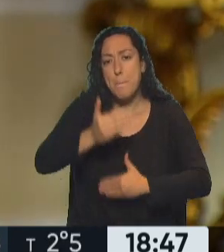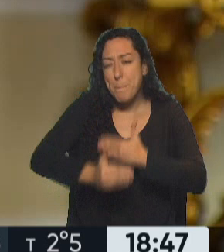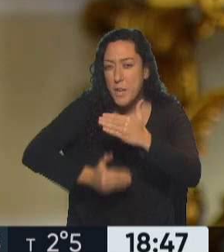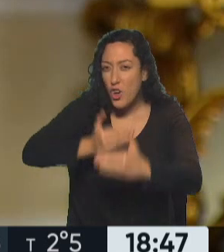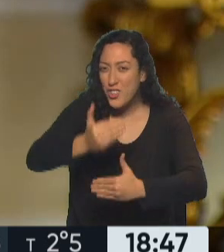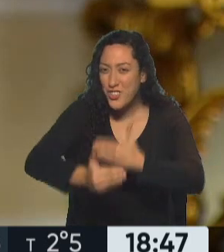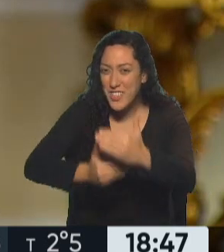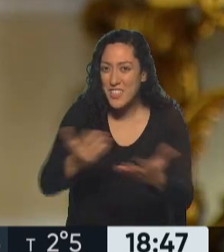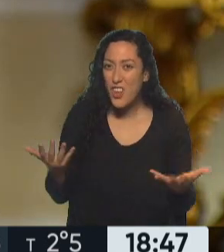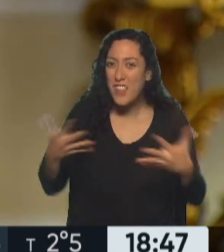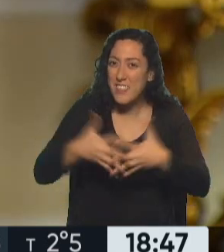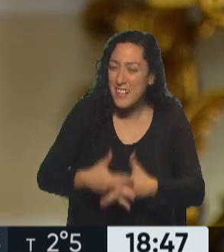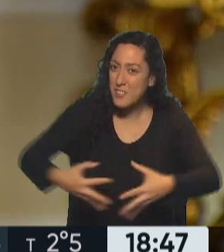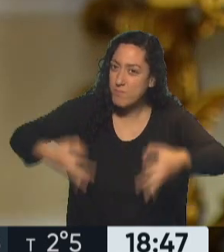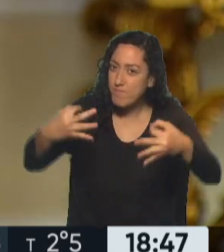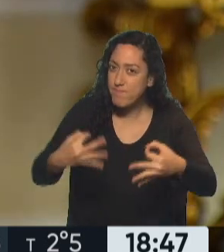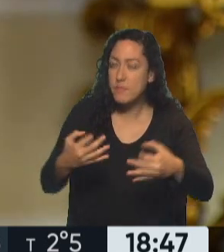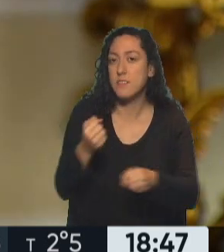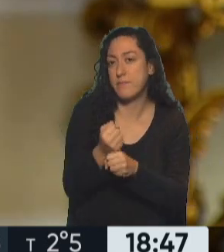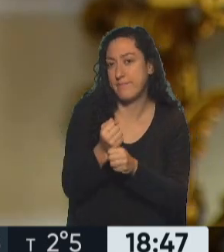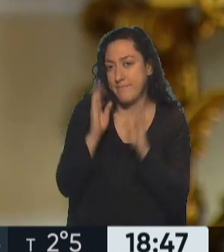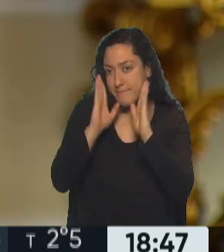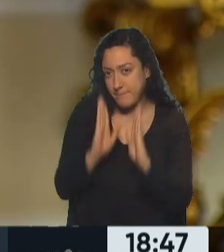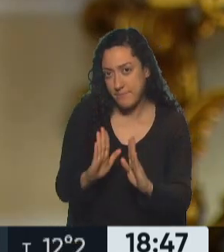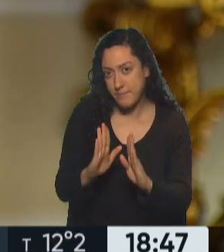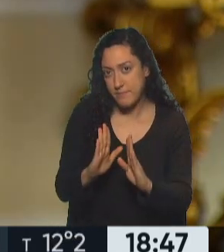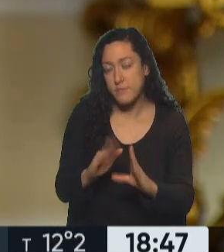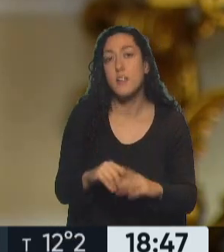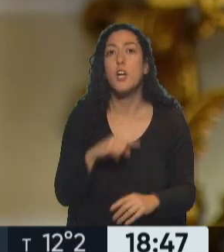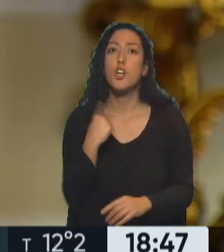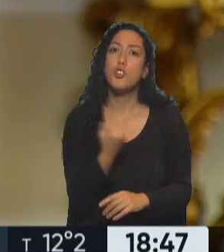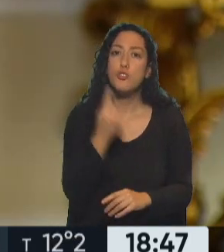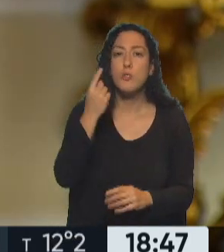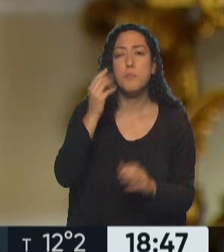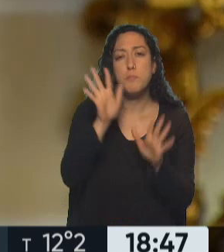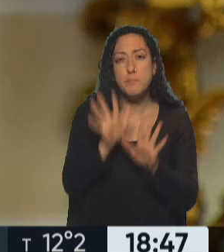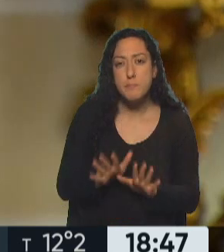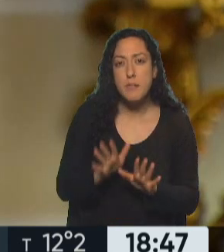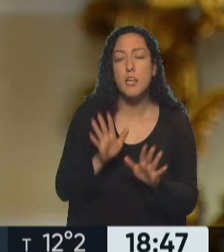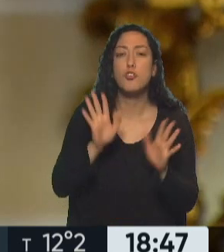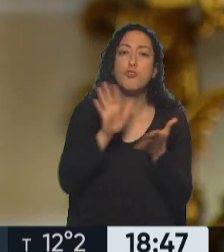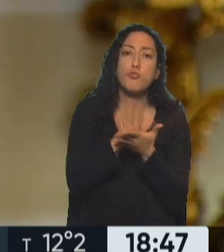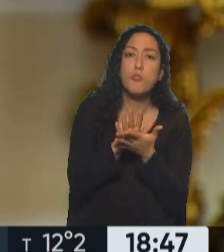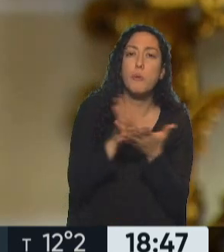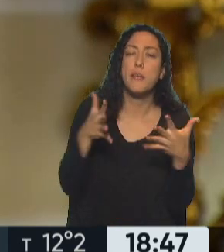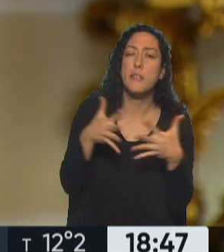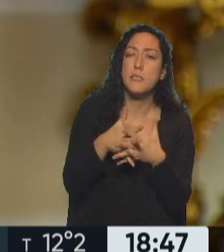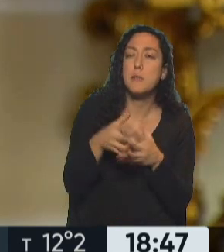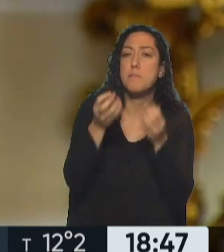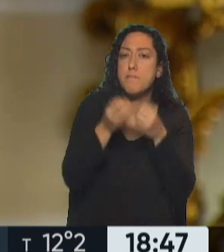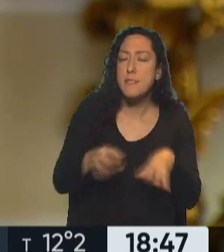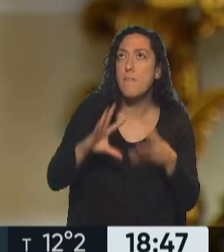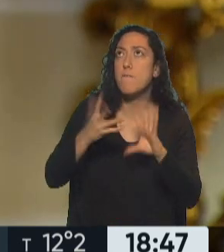concretos de integración. Hemos planteado en borrador el tema de la integración de la